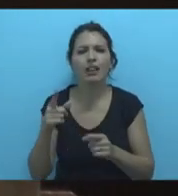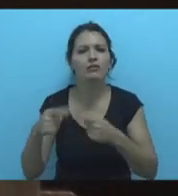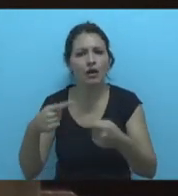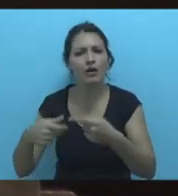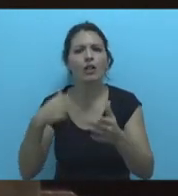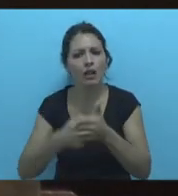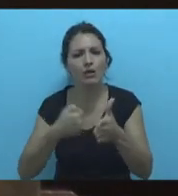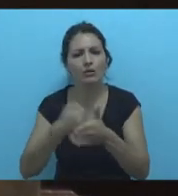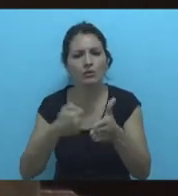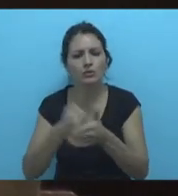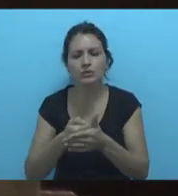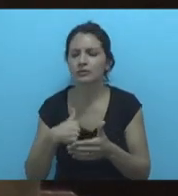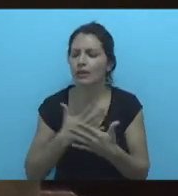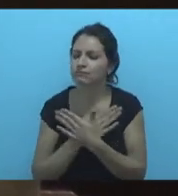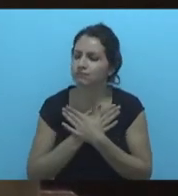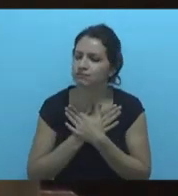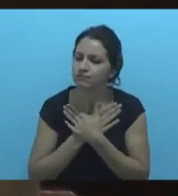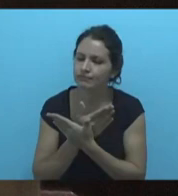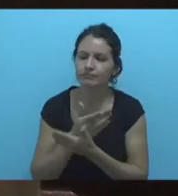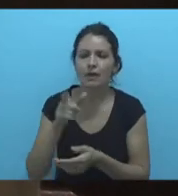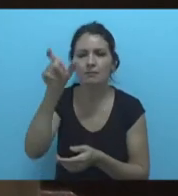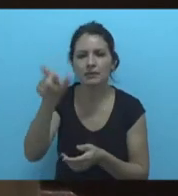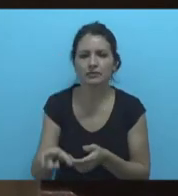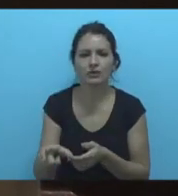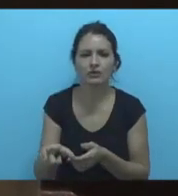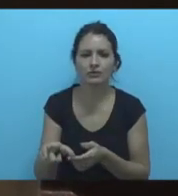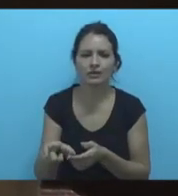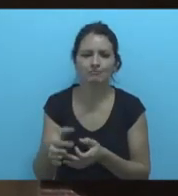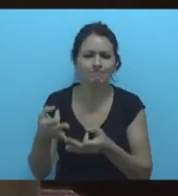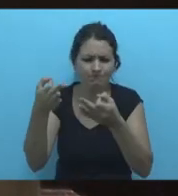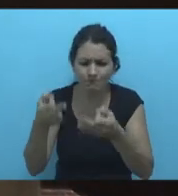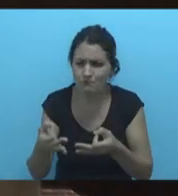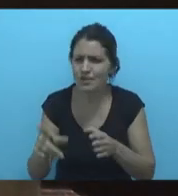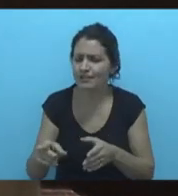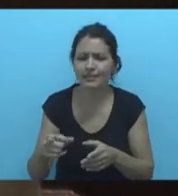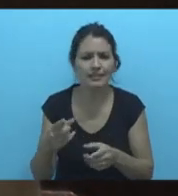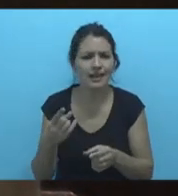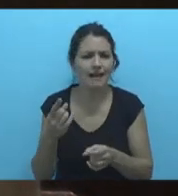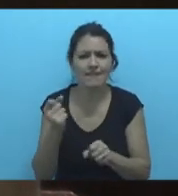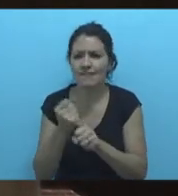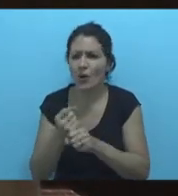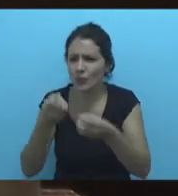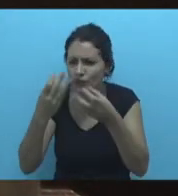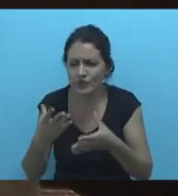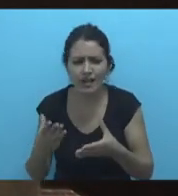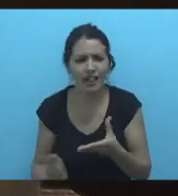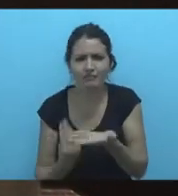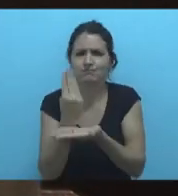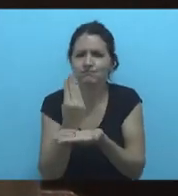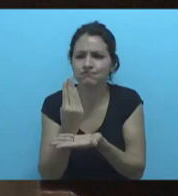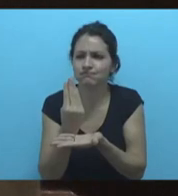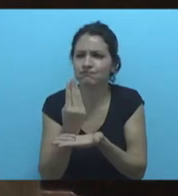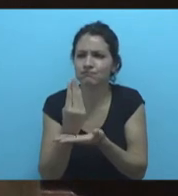sigue viva, lo queremos mucho porque en lo personal es una persona excepcional que supo liderar el movimiento de derechos